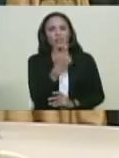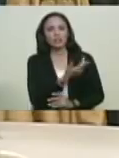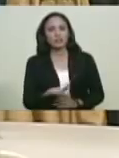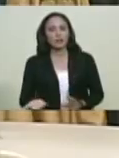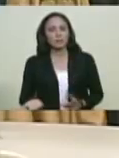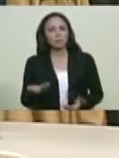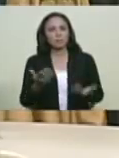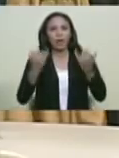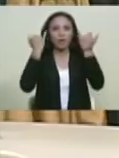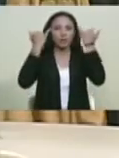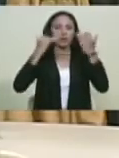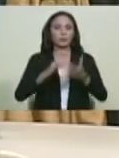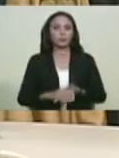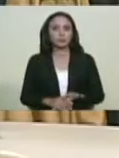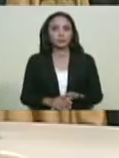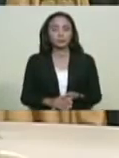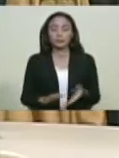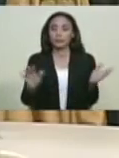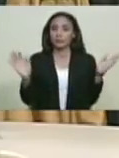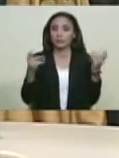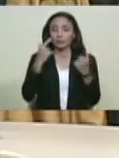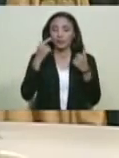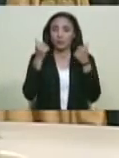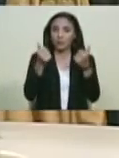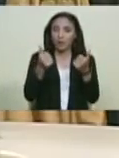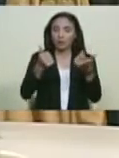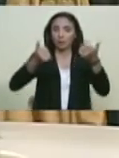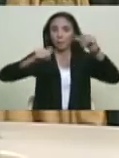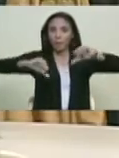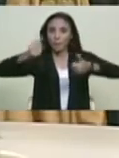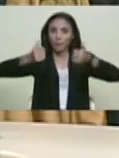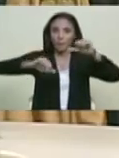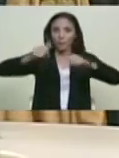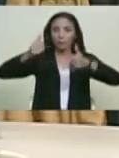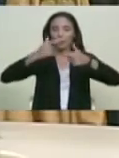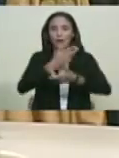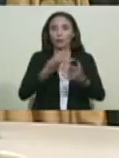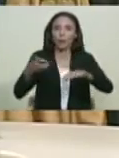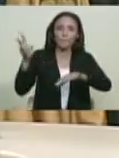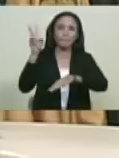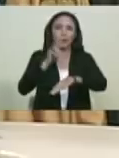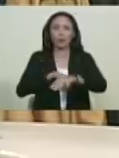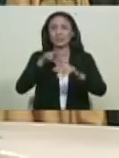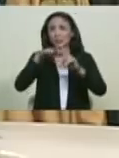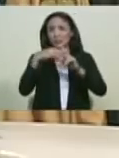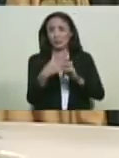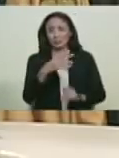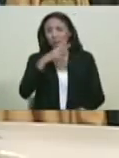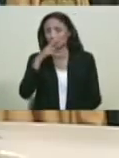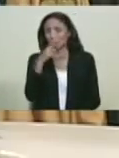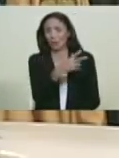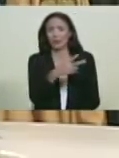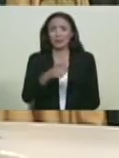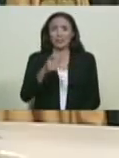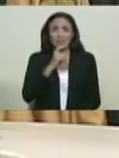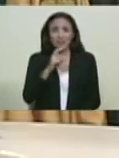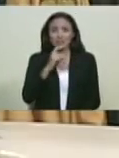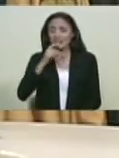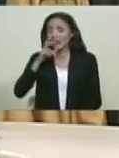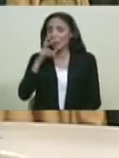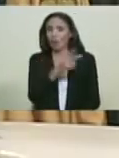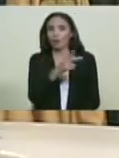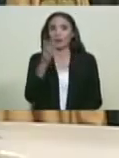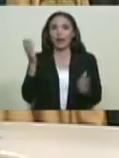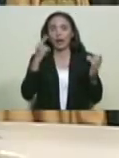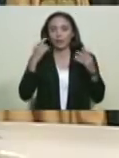bueno que está la cosa en los malos que estás cuando las cosas estaban peor es cuando las cosas estaban más difíciles es donde fidel